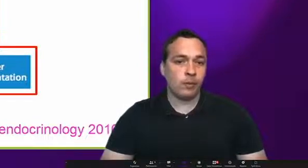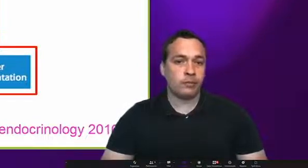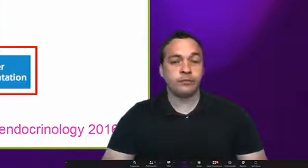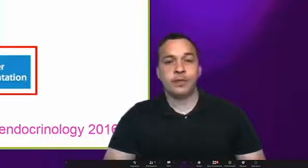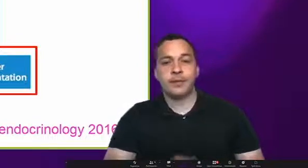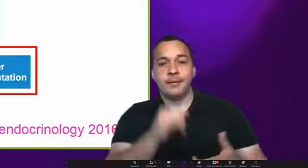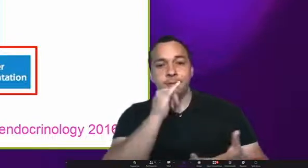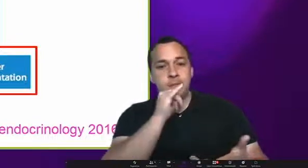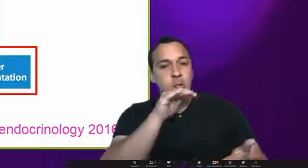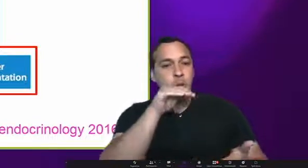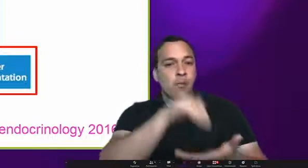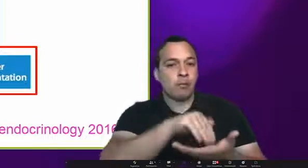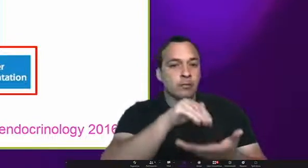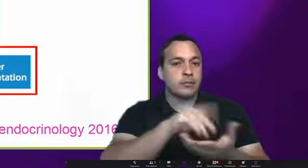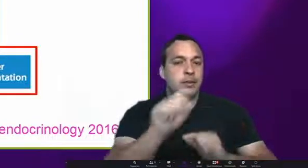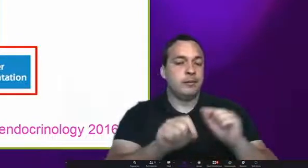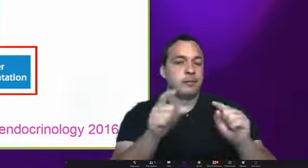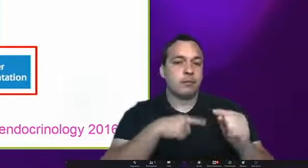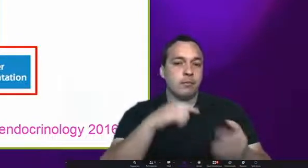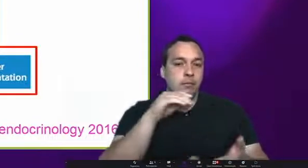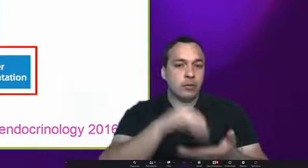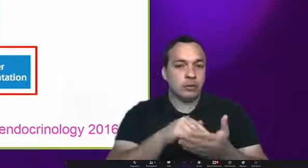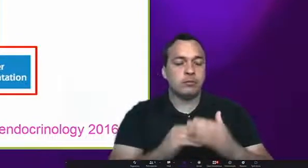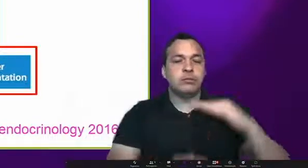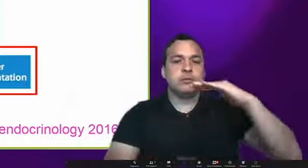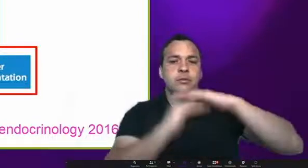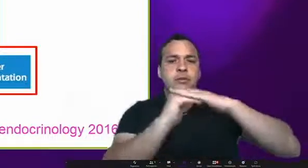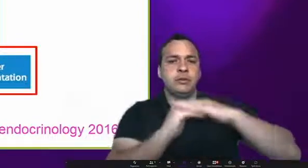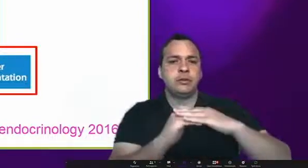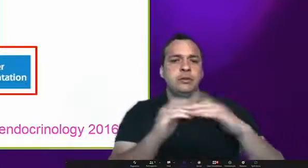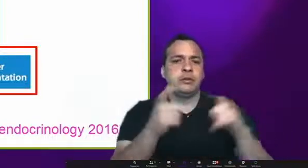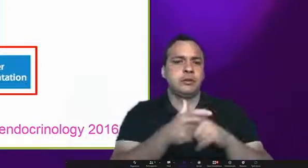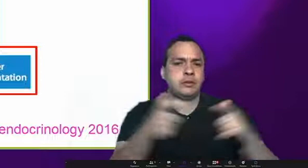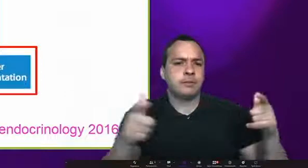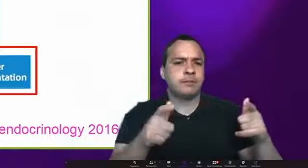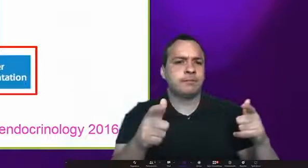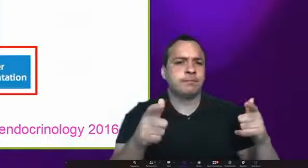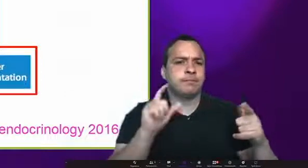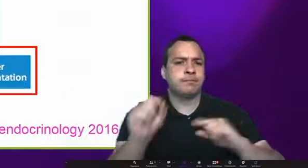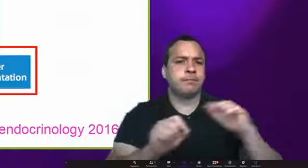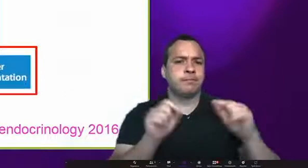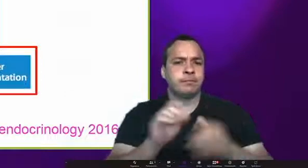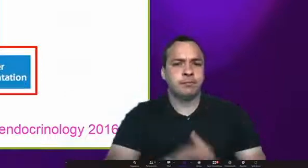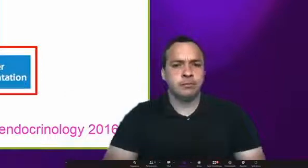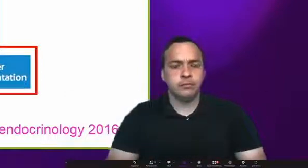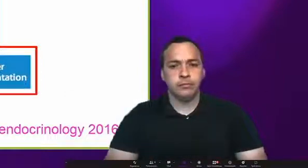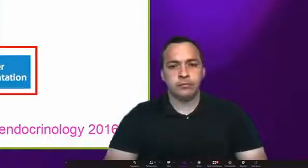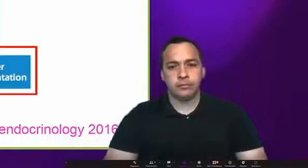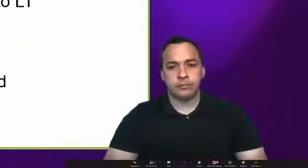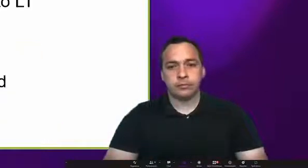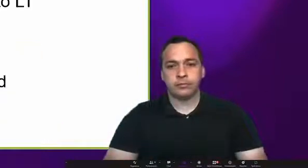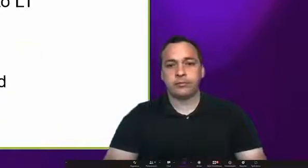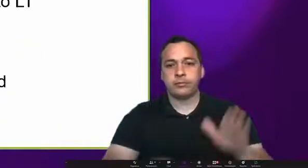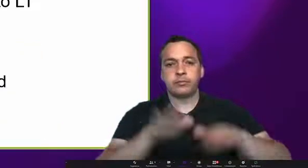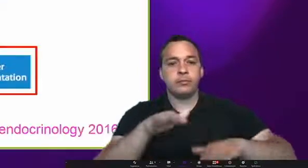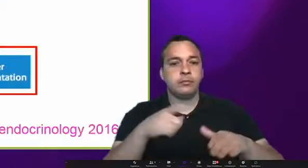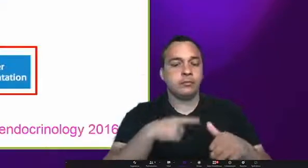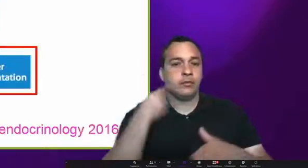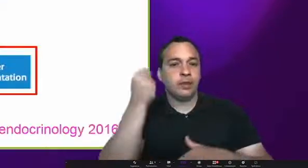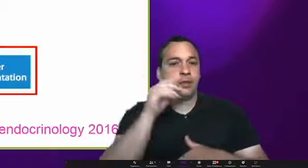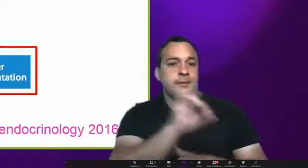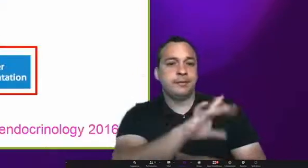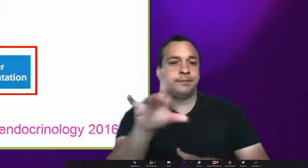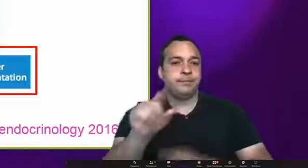en realidad es muy independiente del tipo de experiencia que tenemos en todos con